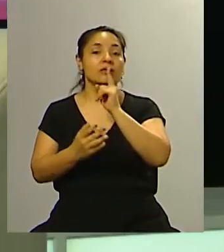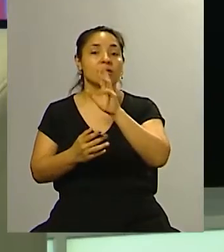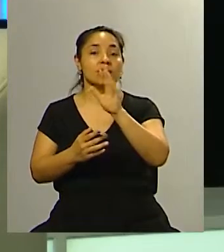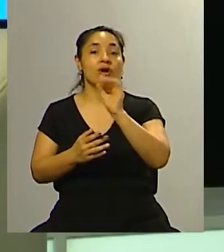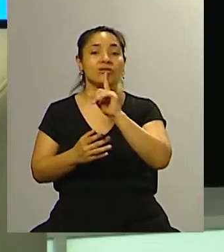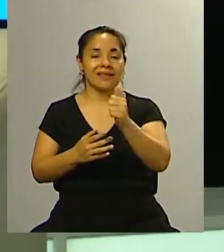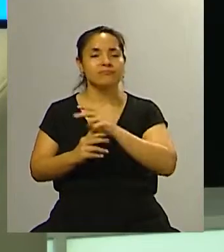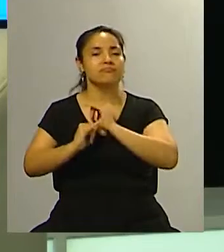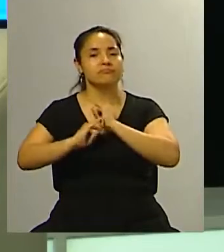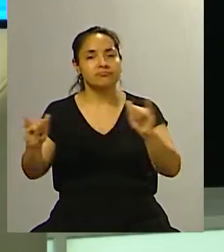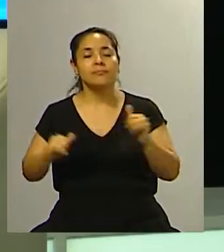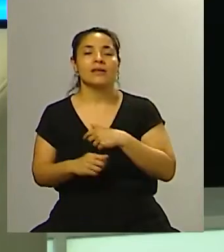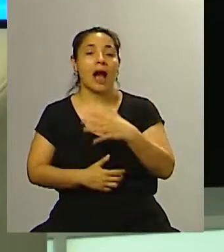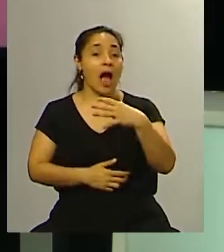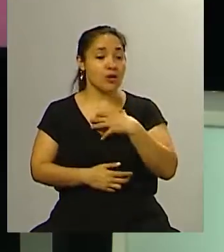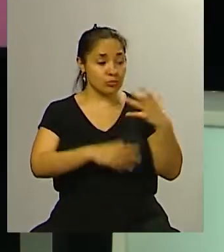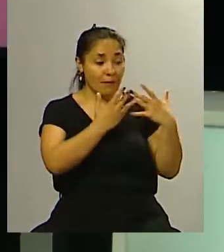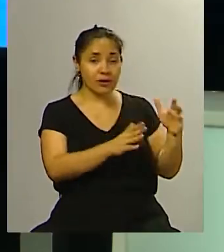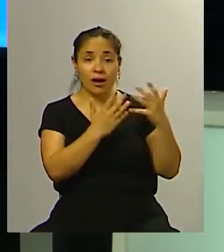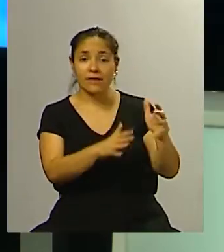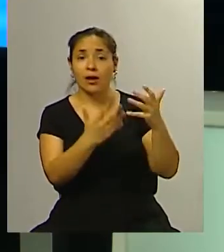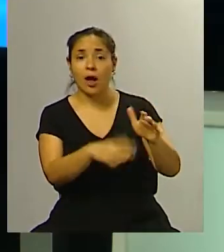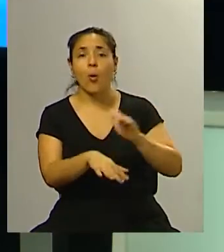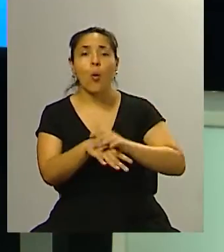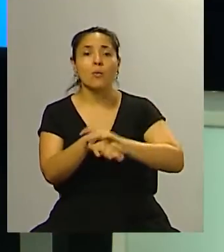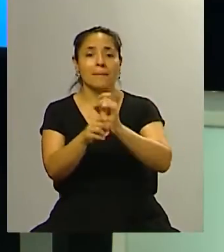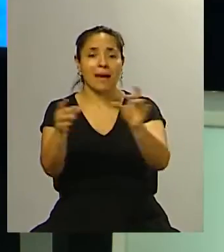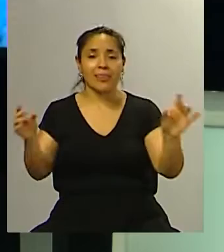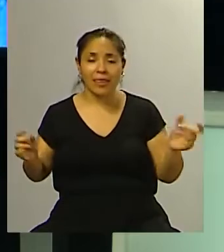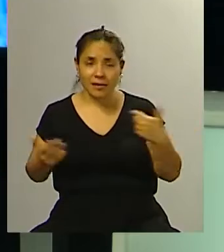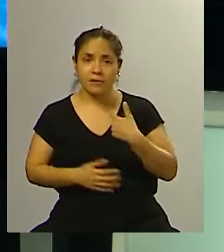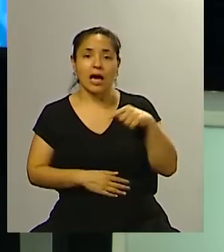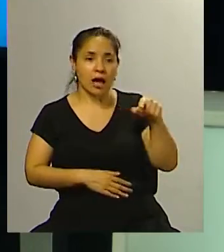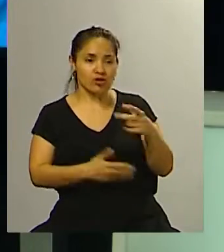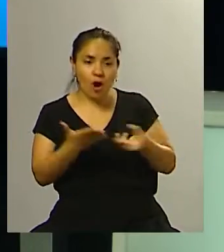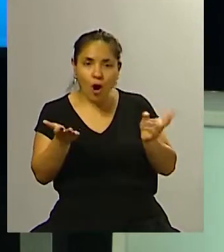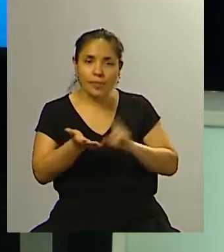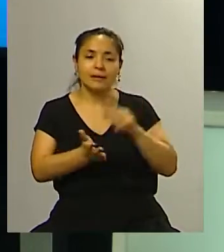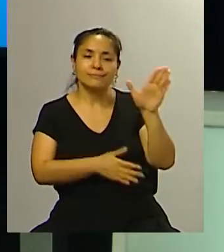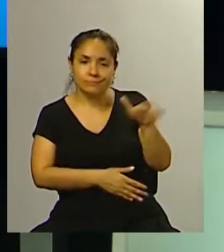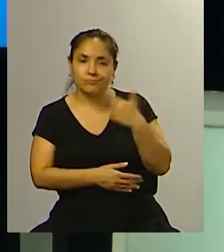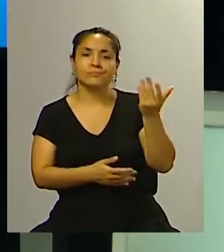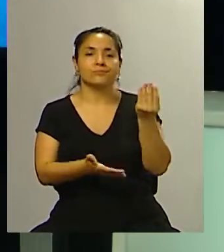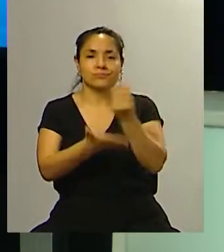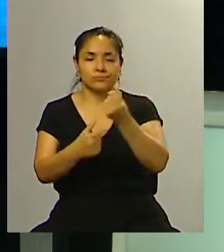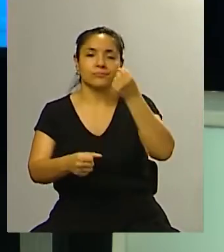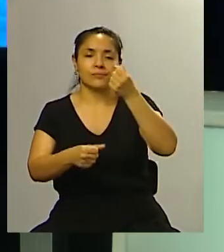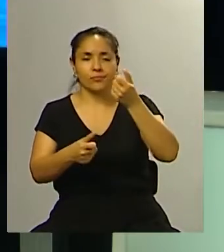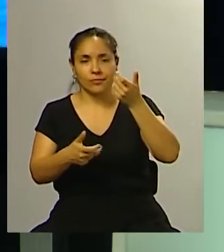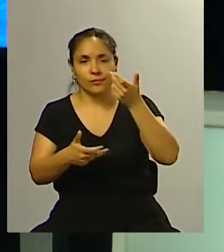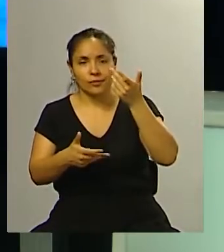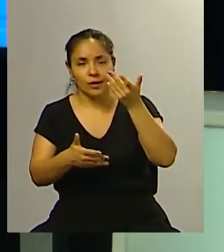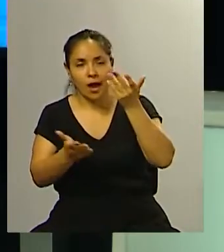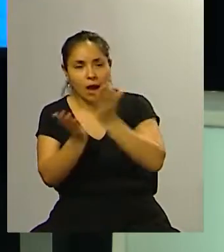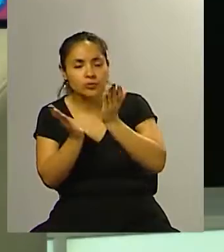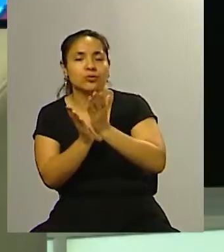chicos que se habían caído del sistema por la propia pandemia. Digo, ha sido un desafío, me imagino que ustedes ven como un logro que los